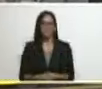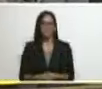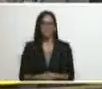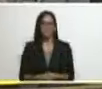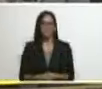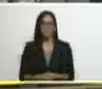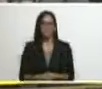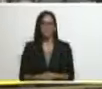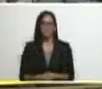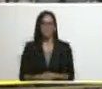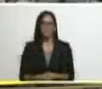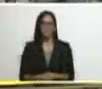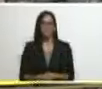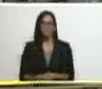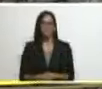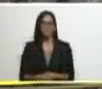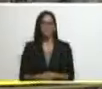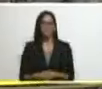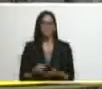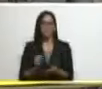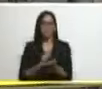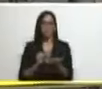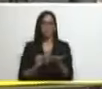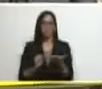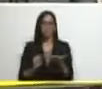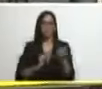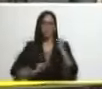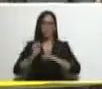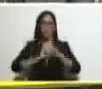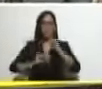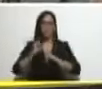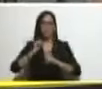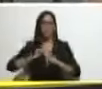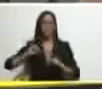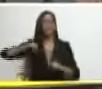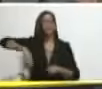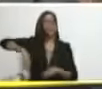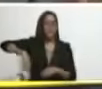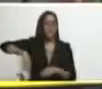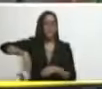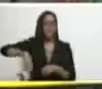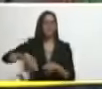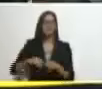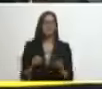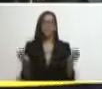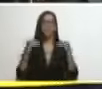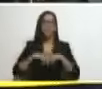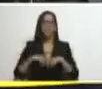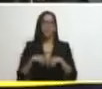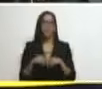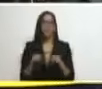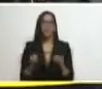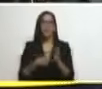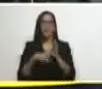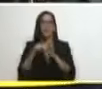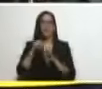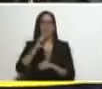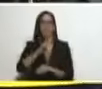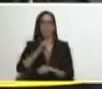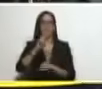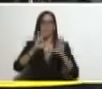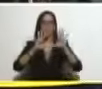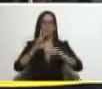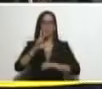Firma de la promulgación de la ley orgánica para la defensa de la Guayana Esequiba, de conformidad con lo previsto en el artículo